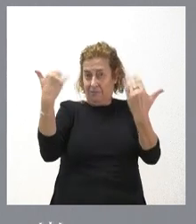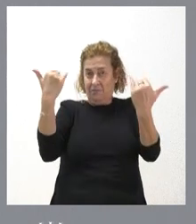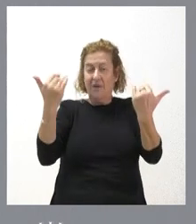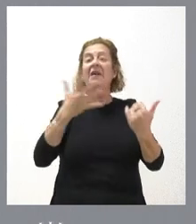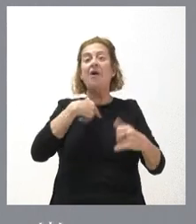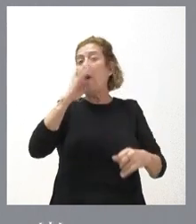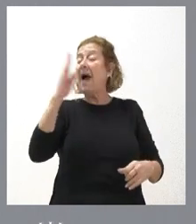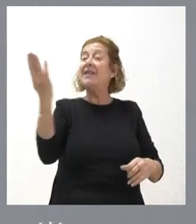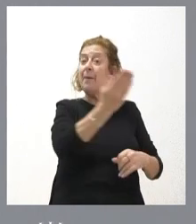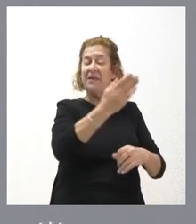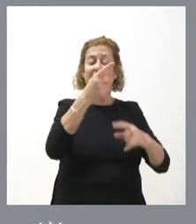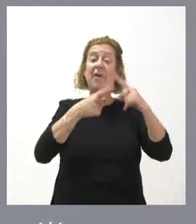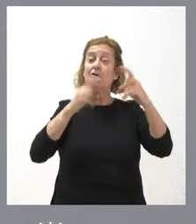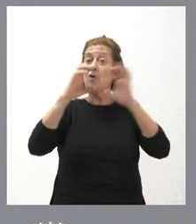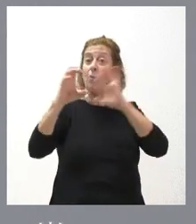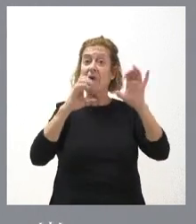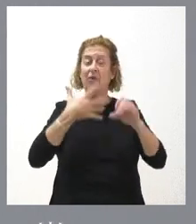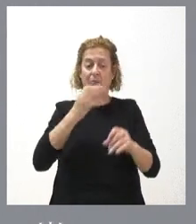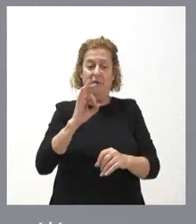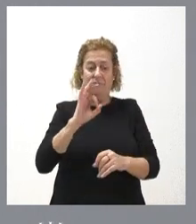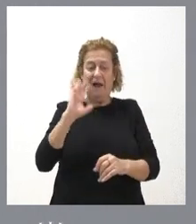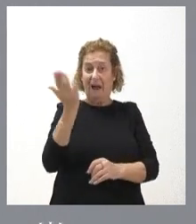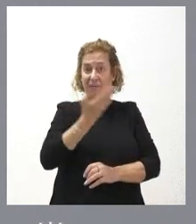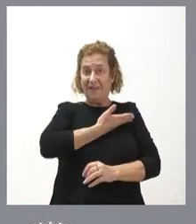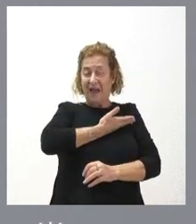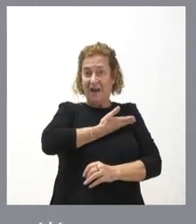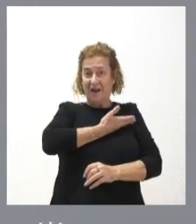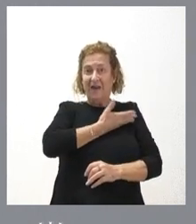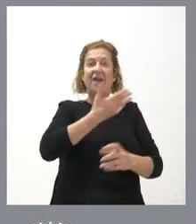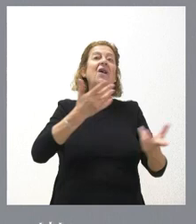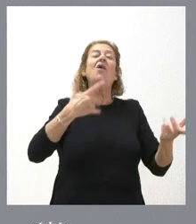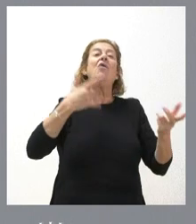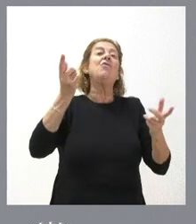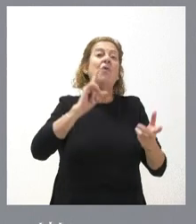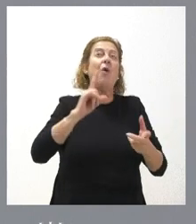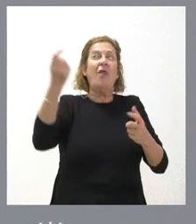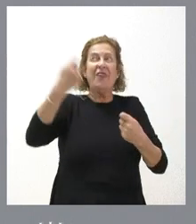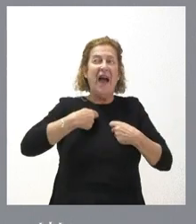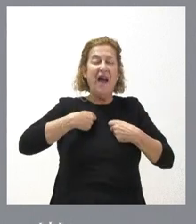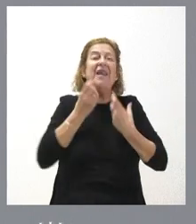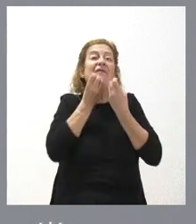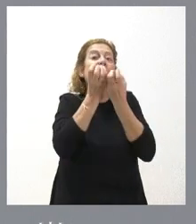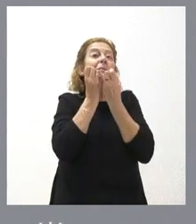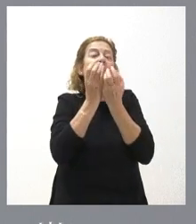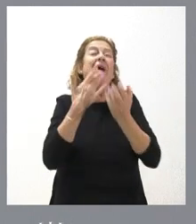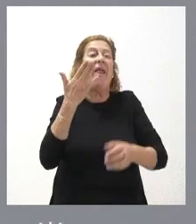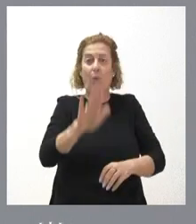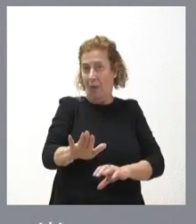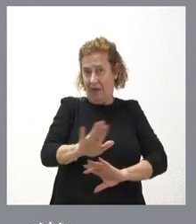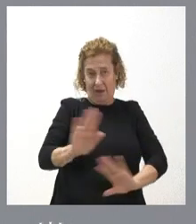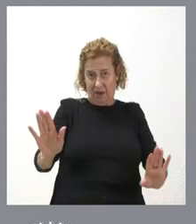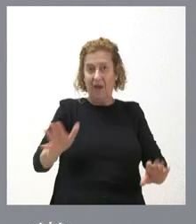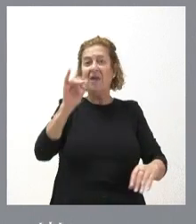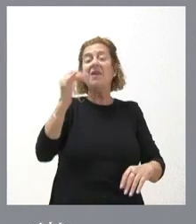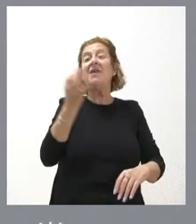través de los medios de comunicación que nos pueden afectar que no estamos teniendo la información adecuada y